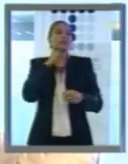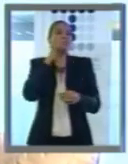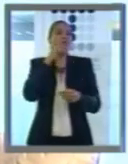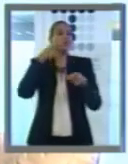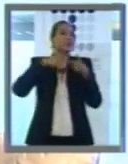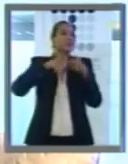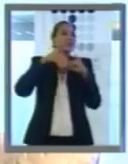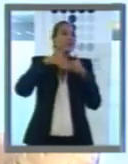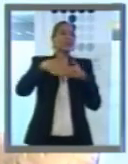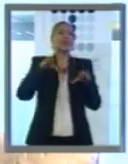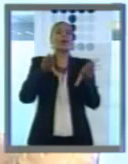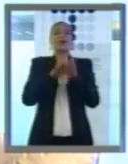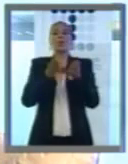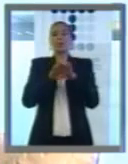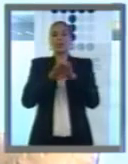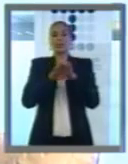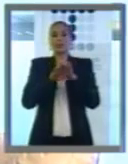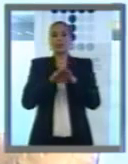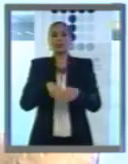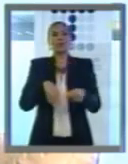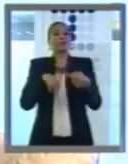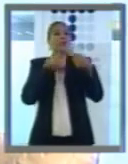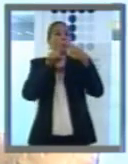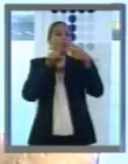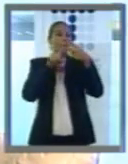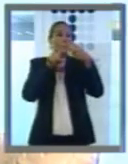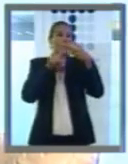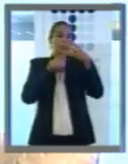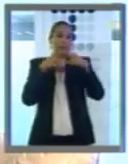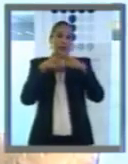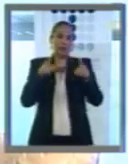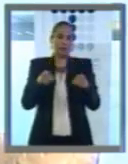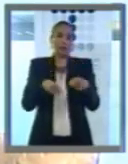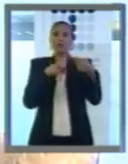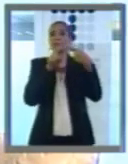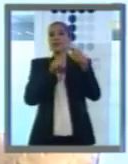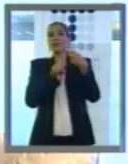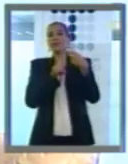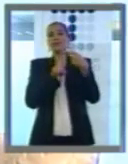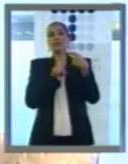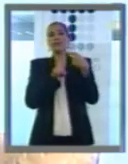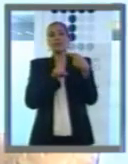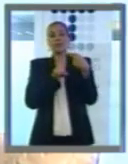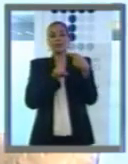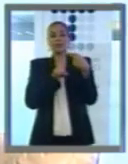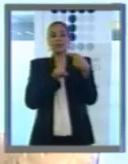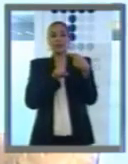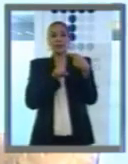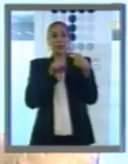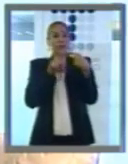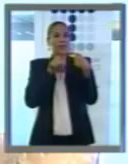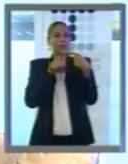partió de tres premisas diferentes. La primera era que